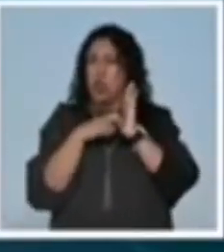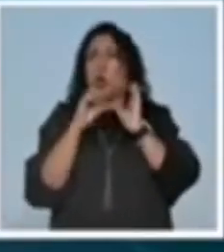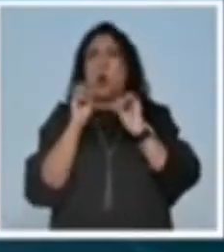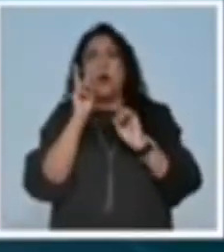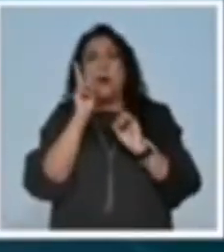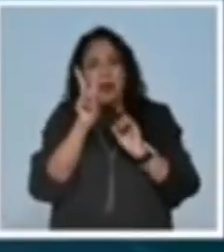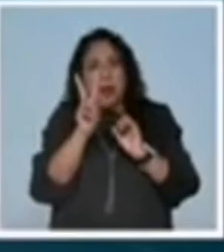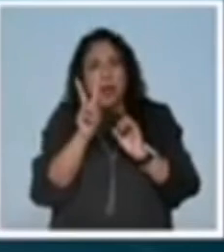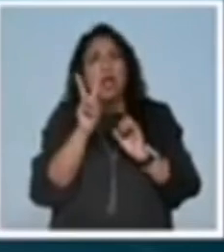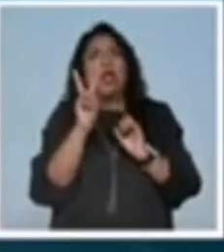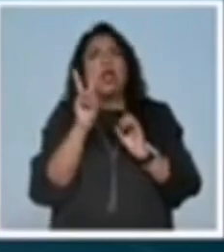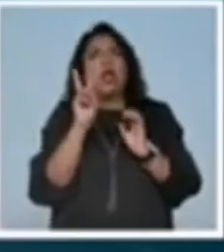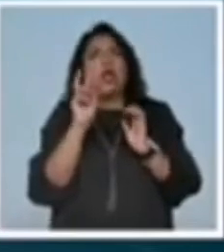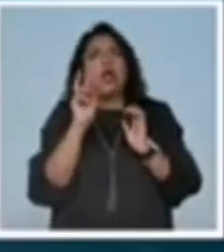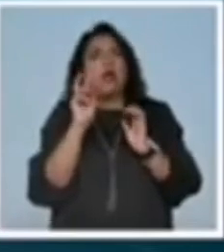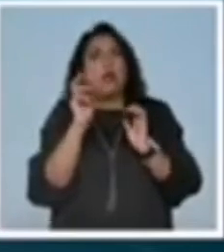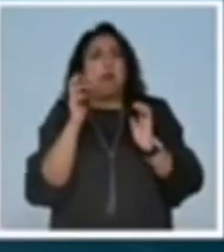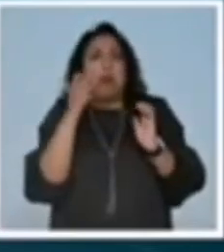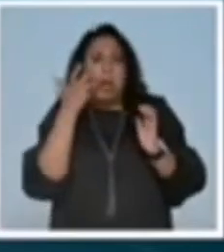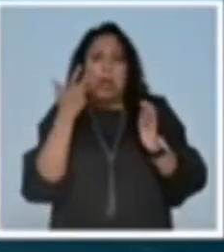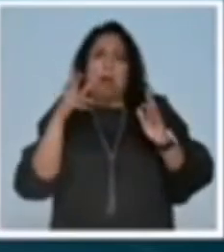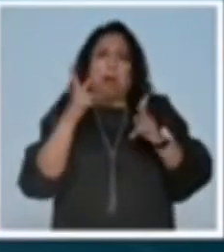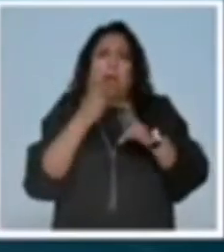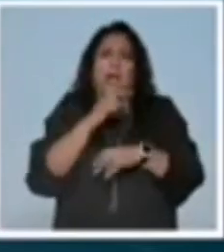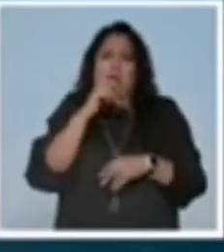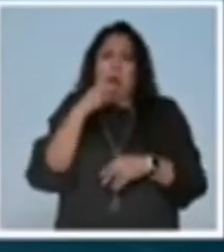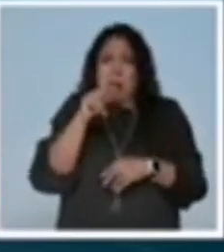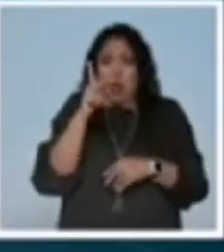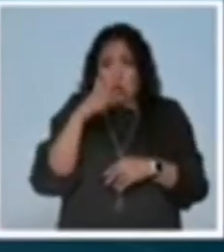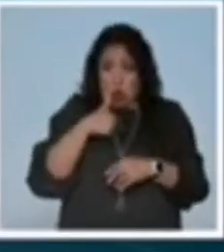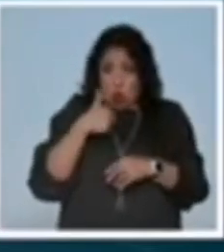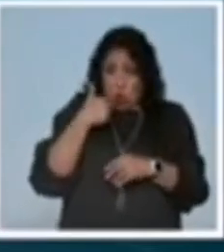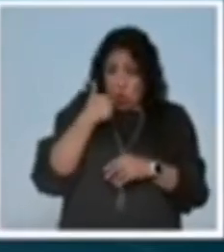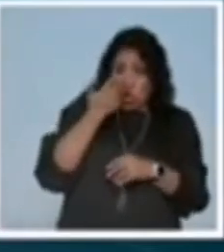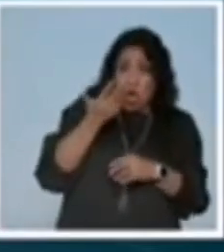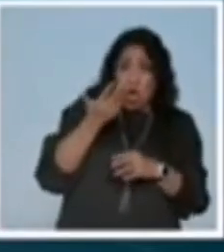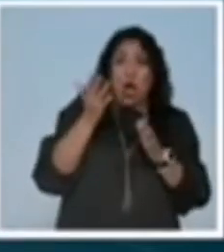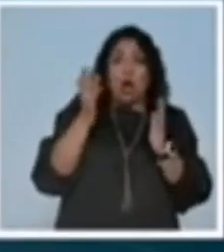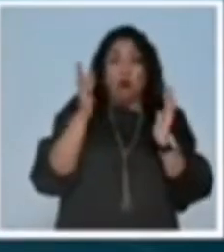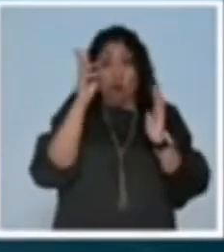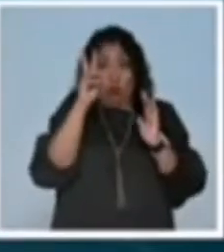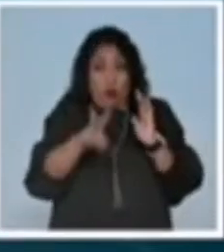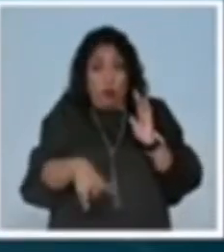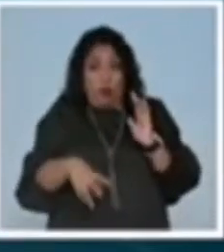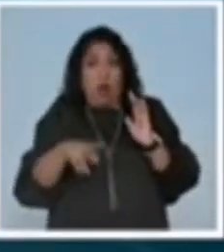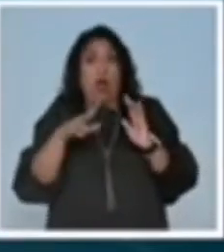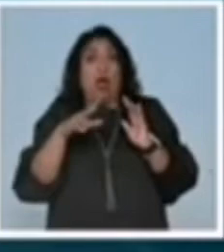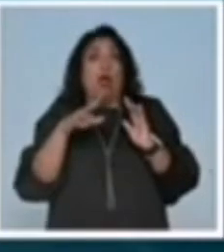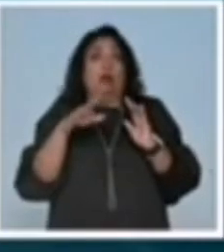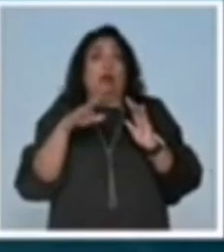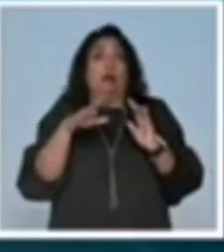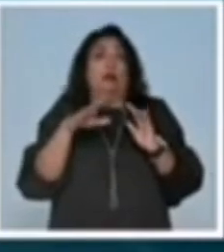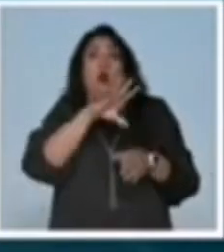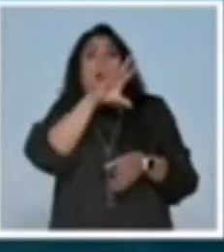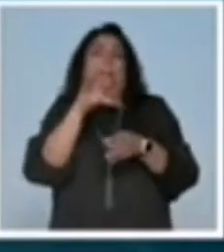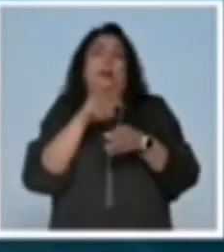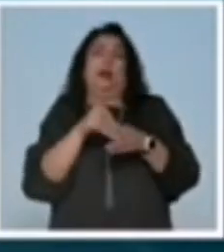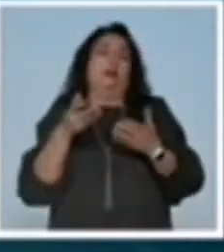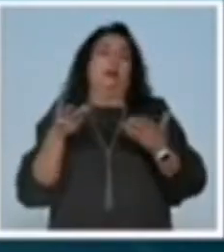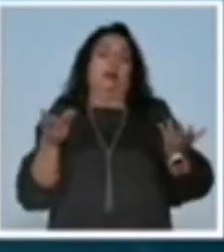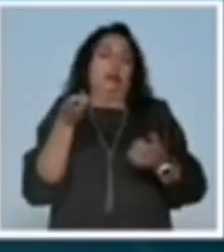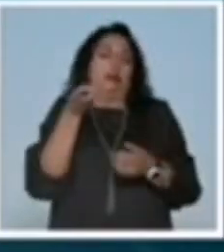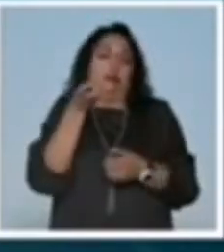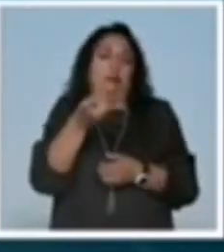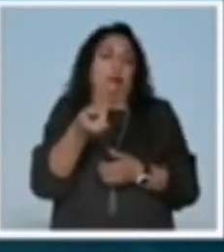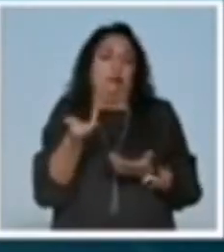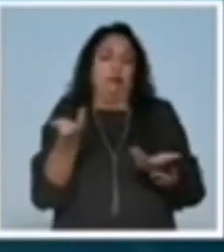consumir lo que uno quiere consumir y que no pase nada, pero bueno, ya de ahí a pretender que uno tiene la verdad universal, me parece que es como